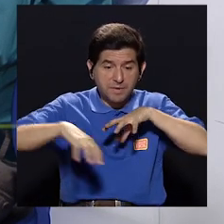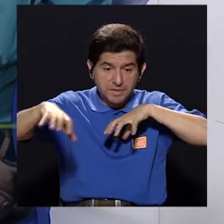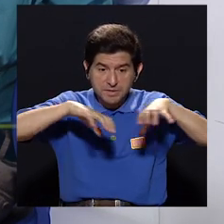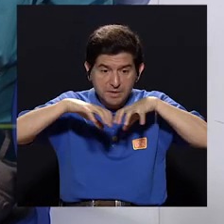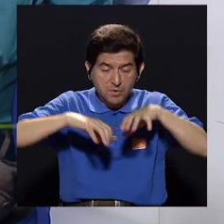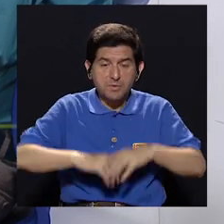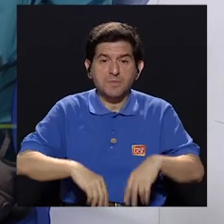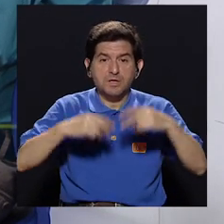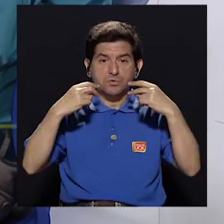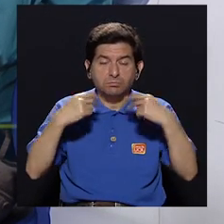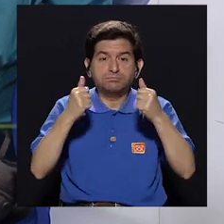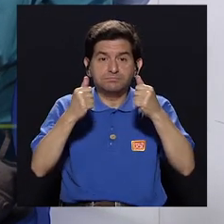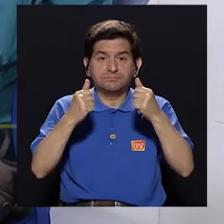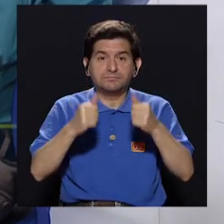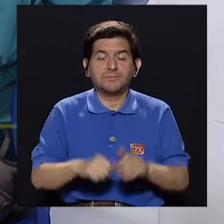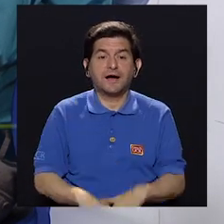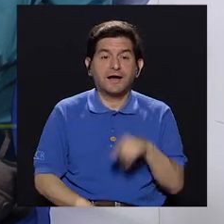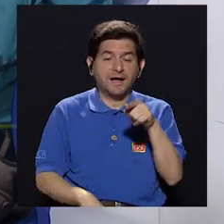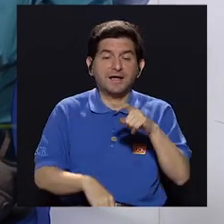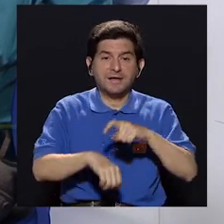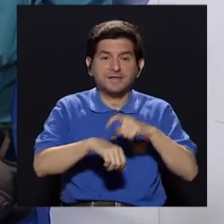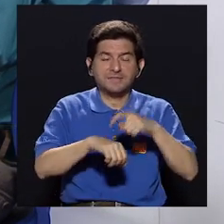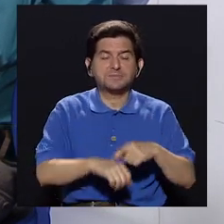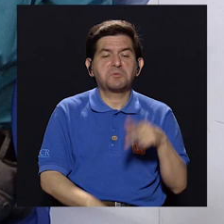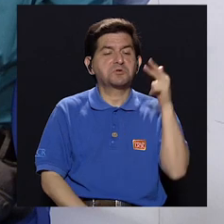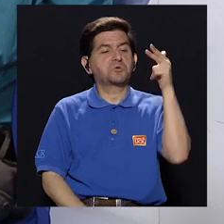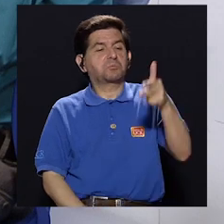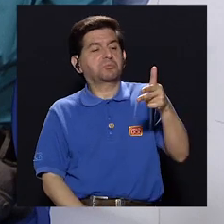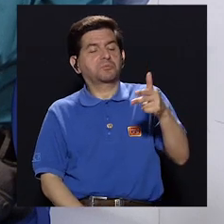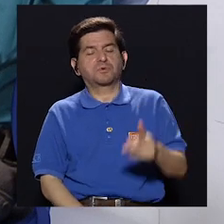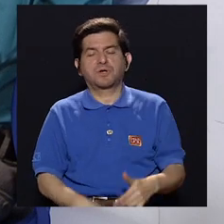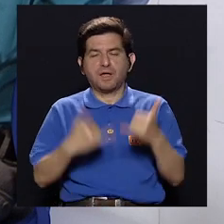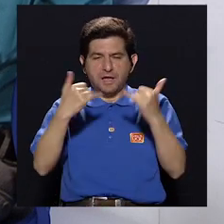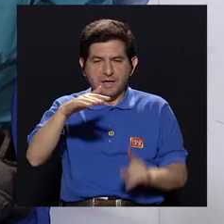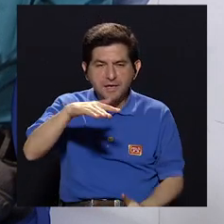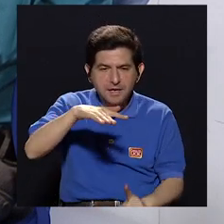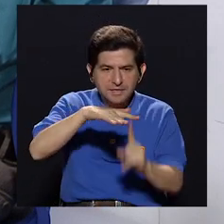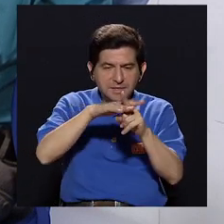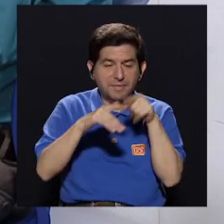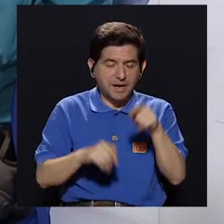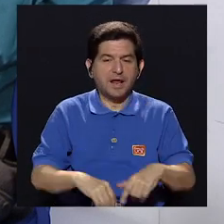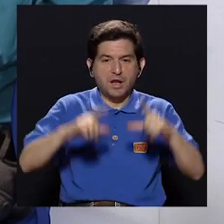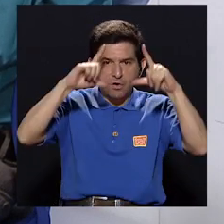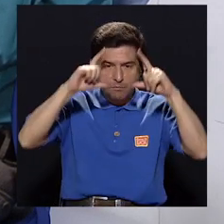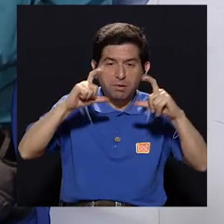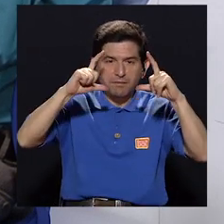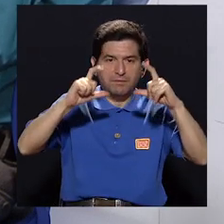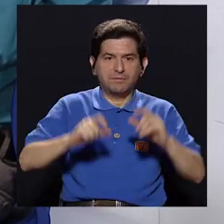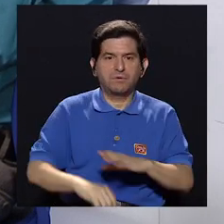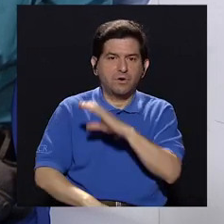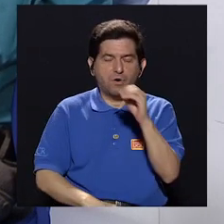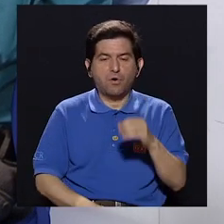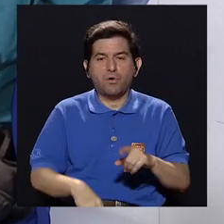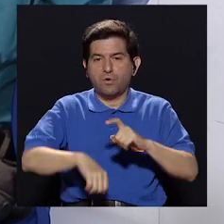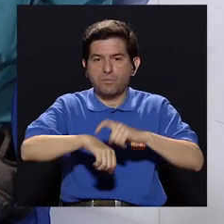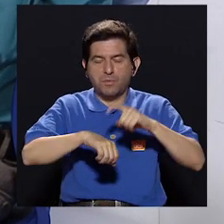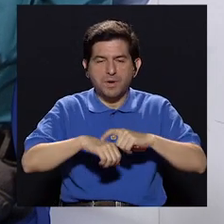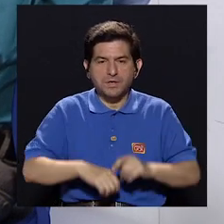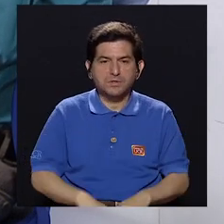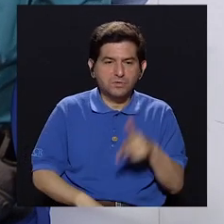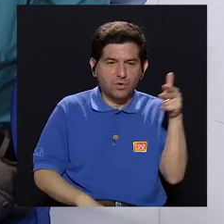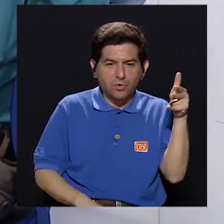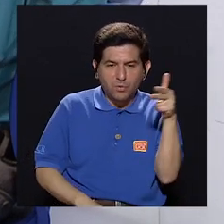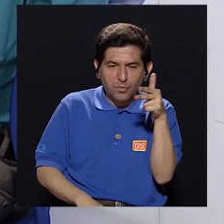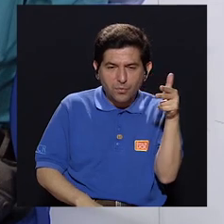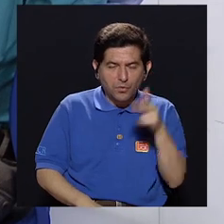movimiento y entonces vos puedes instalar la cámara y cuando algo llega el tira fotos o empieza a grabar